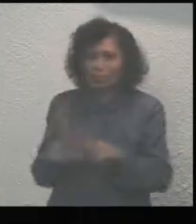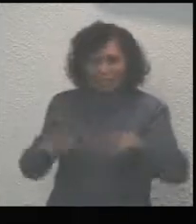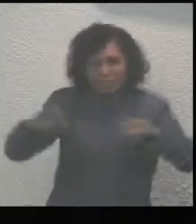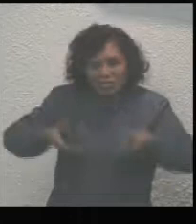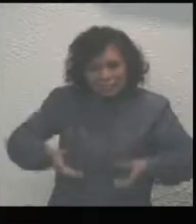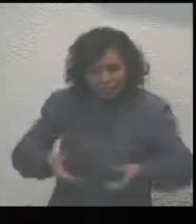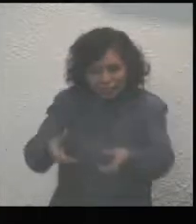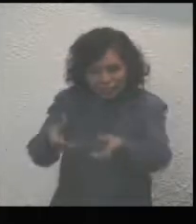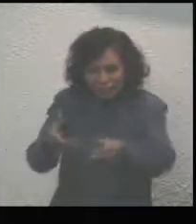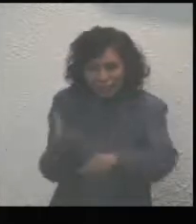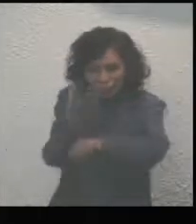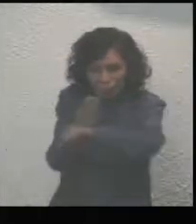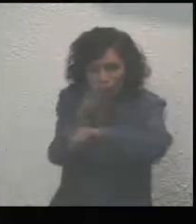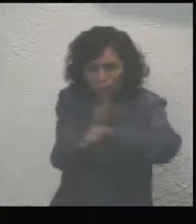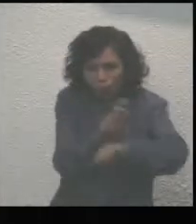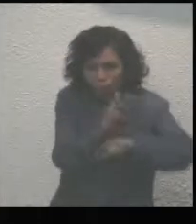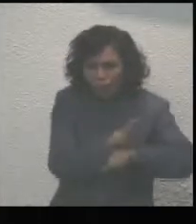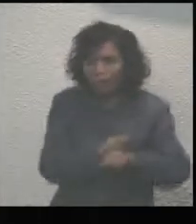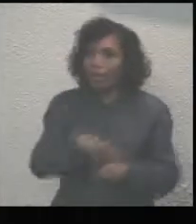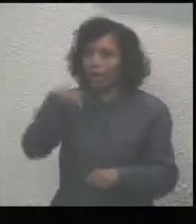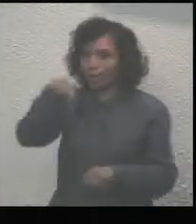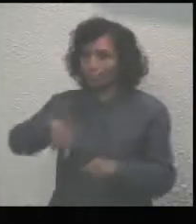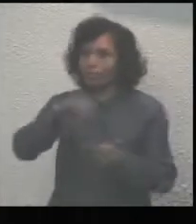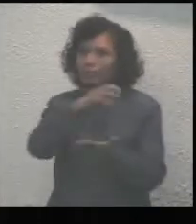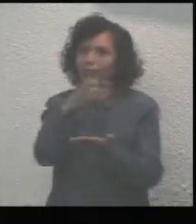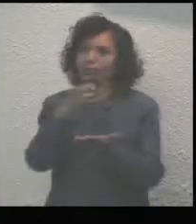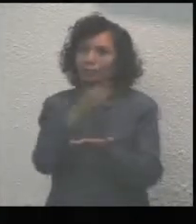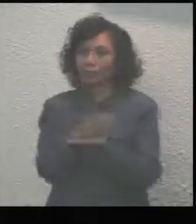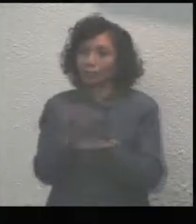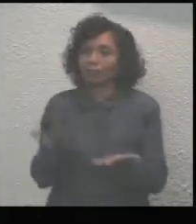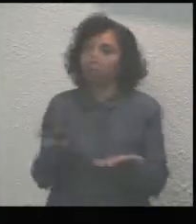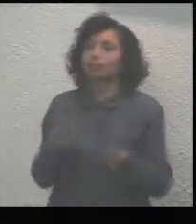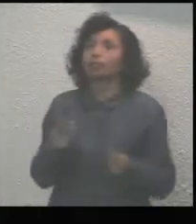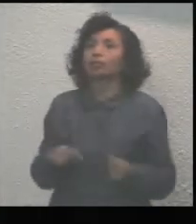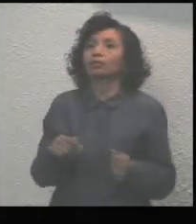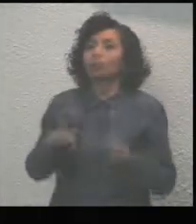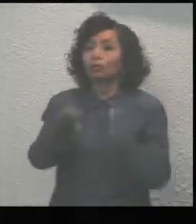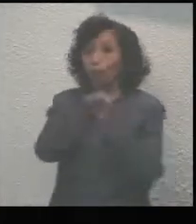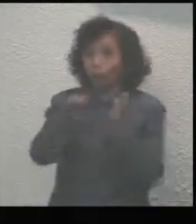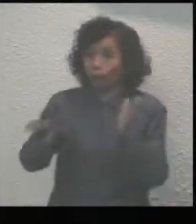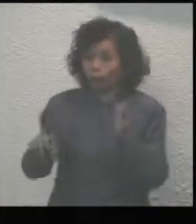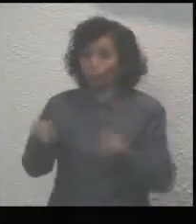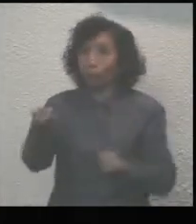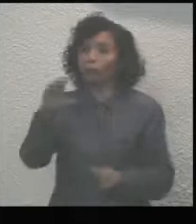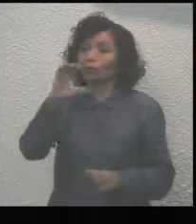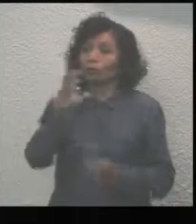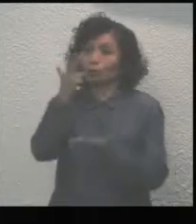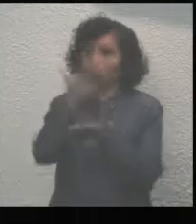repavimentaciones en incontables calles de las ciudades, en especial en nuestra capital.